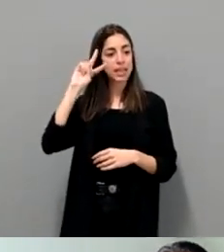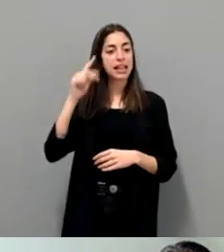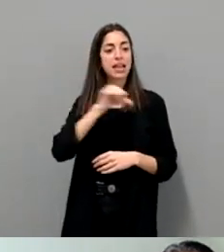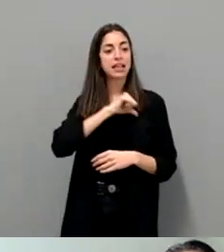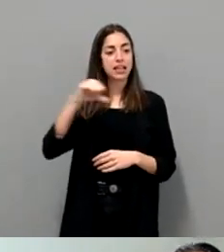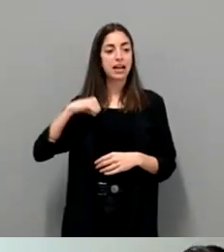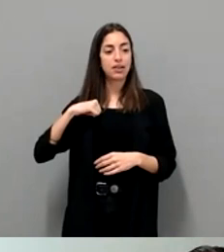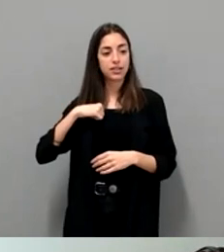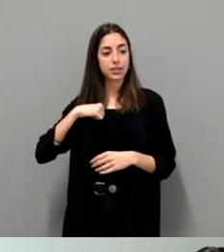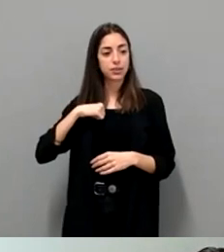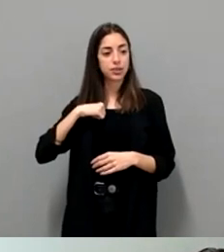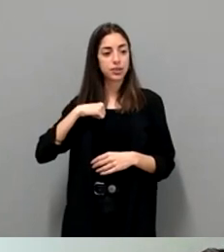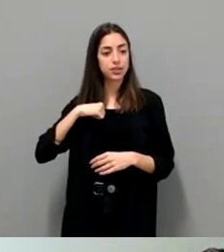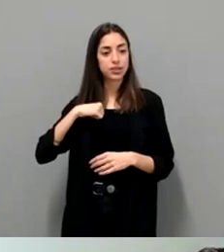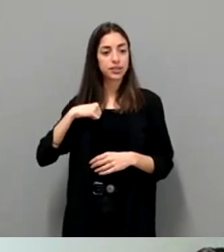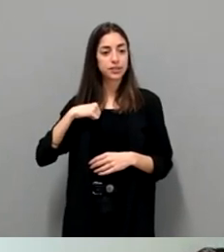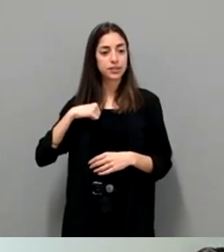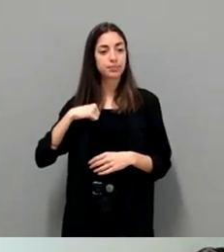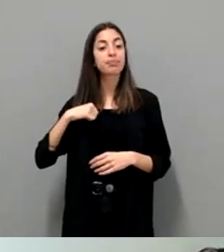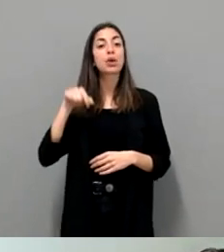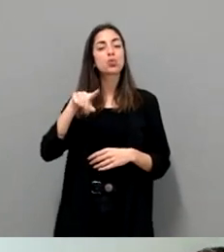personal, ¿cómo ves esta